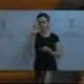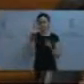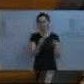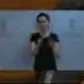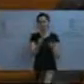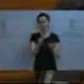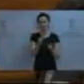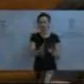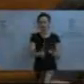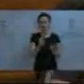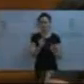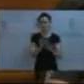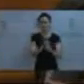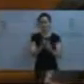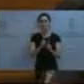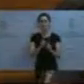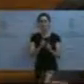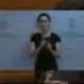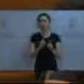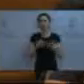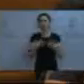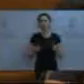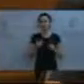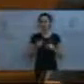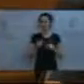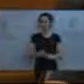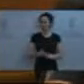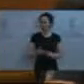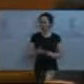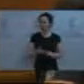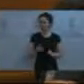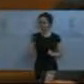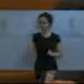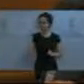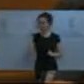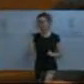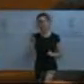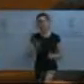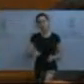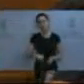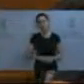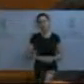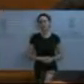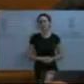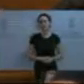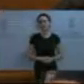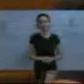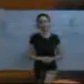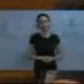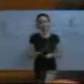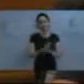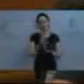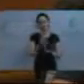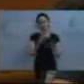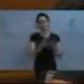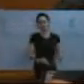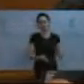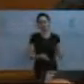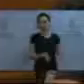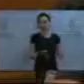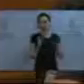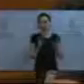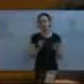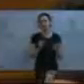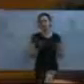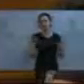el transporte sanitario suficientemente dotado? Mire, señor consejero, usted acuda al